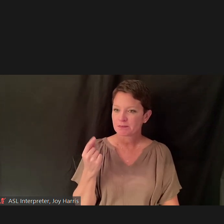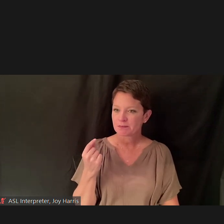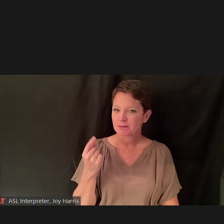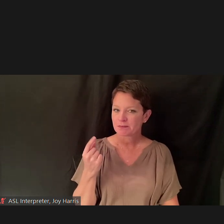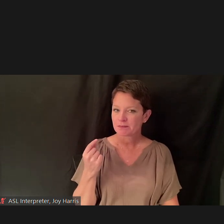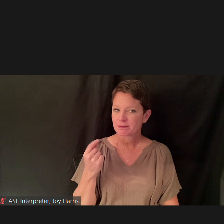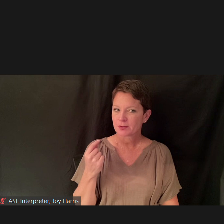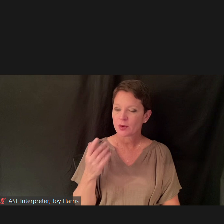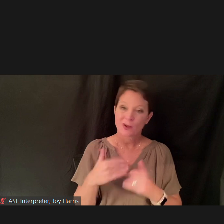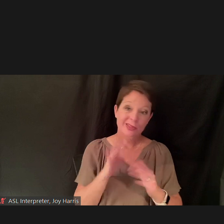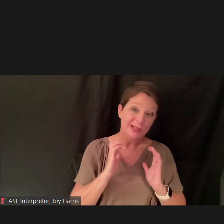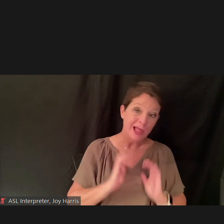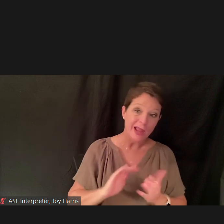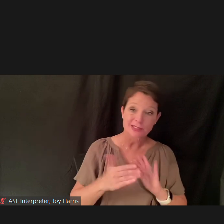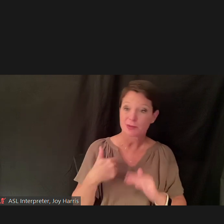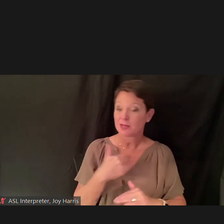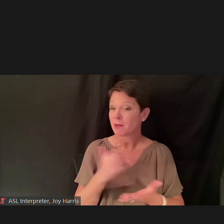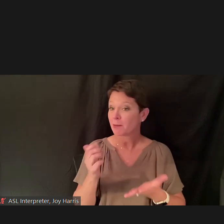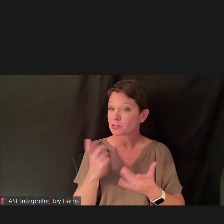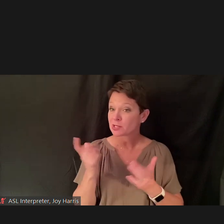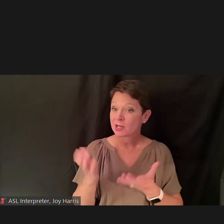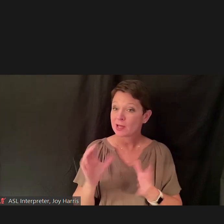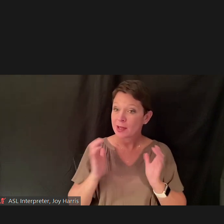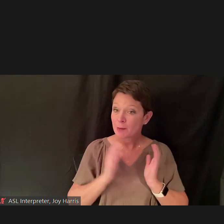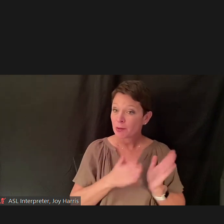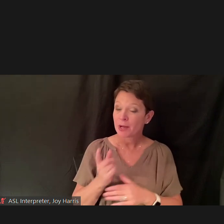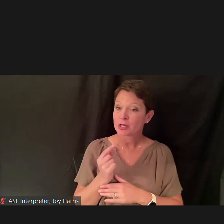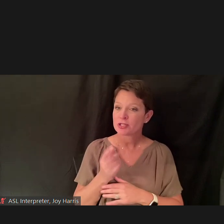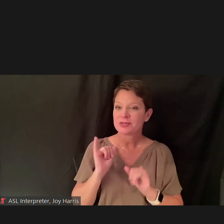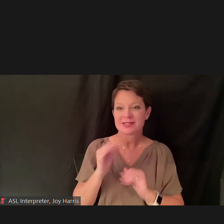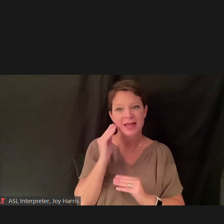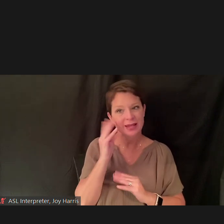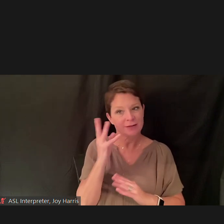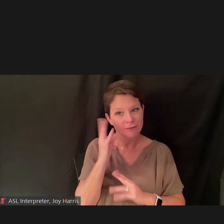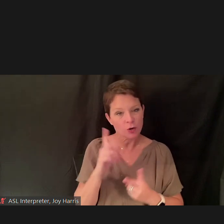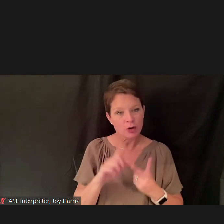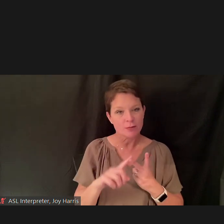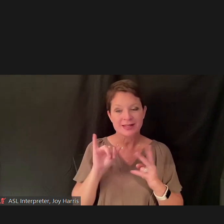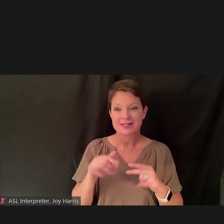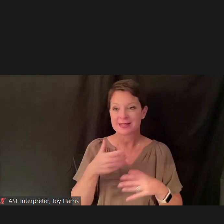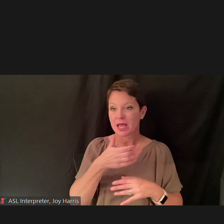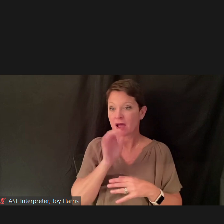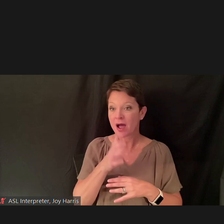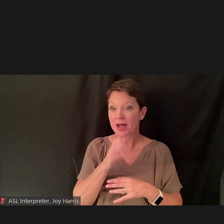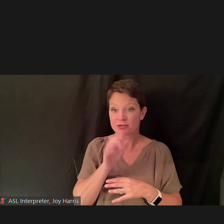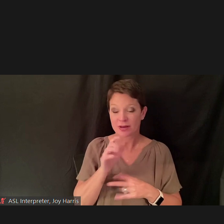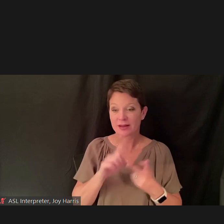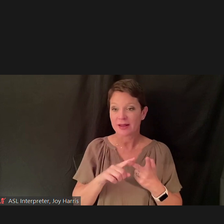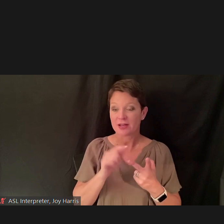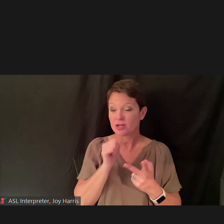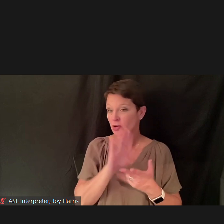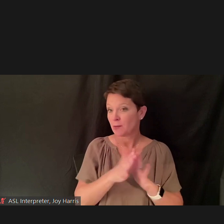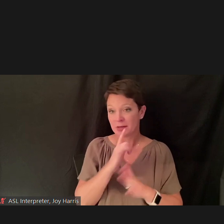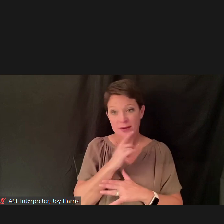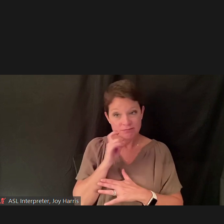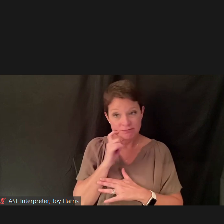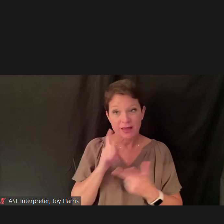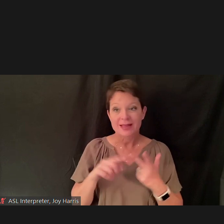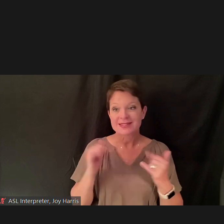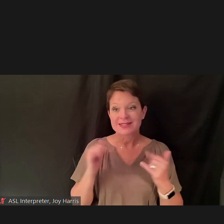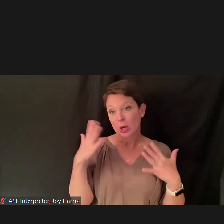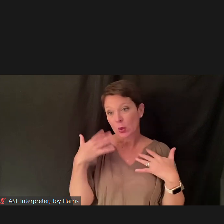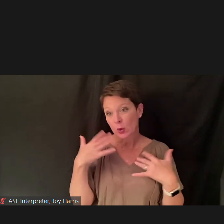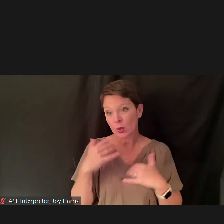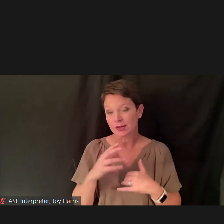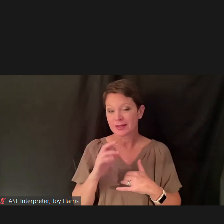Esté preparado para que sus clientes estén informados, manténgase hidratados y